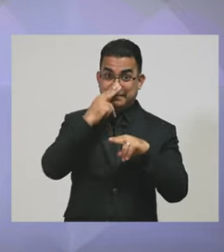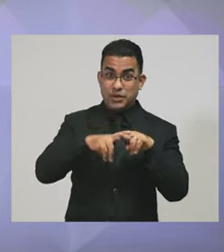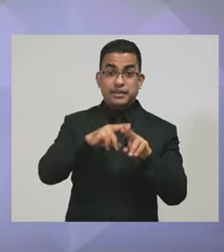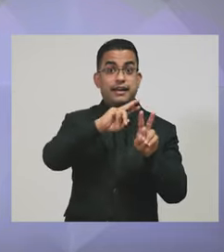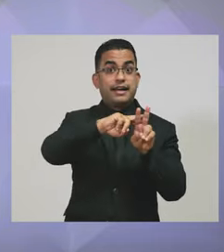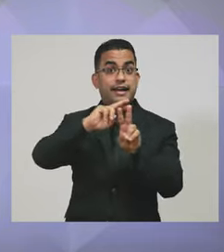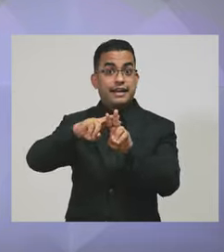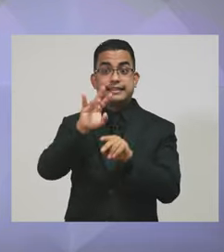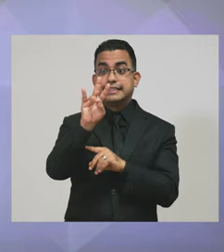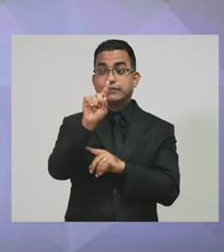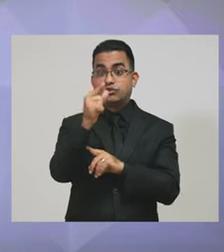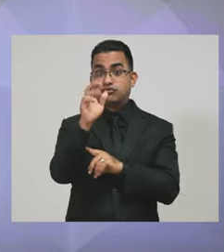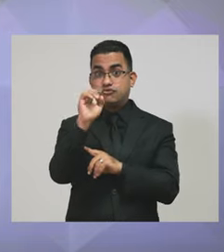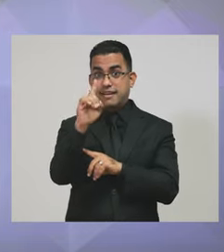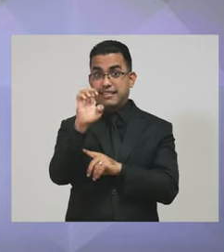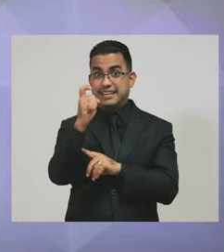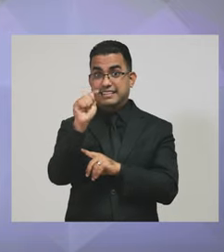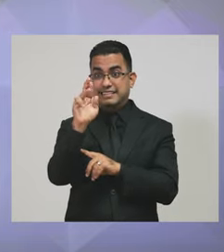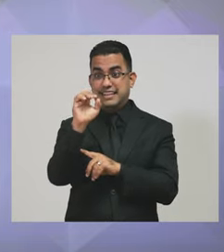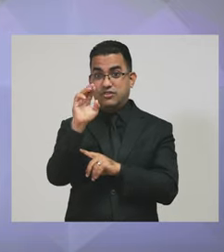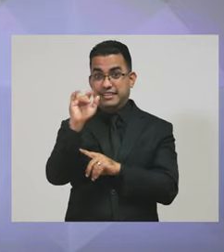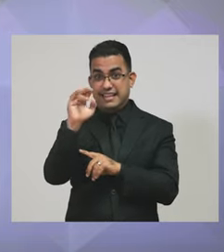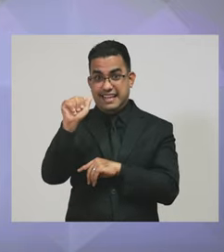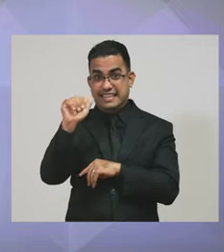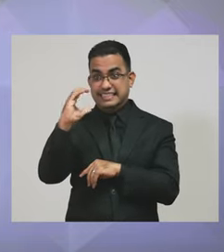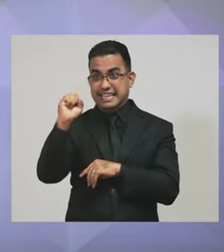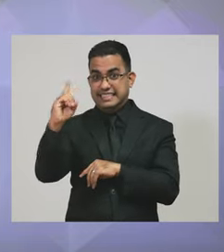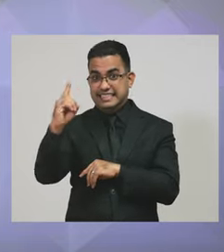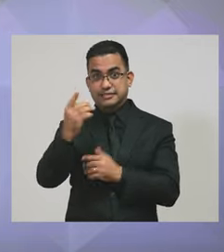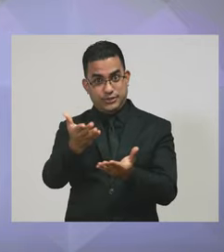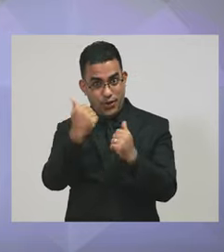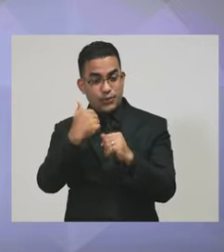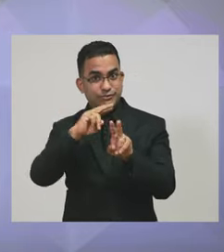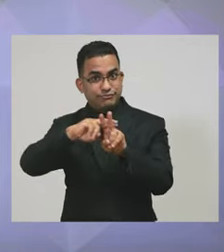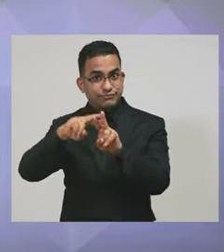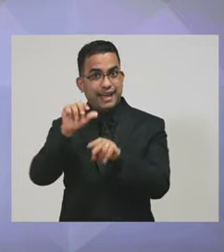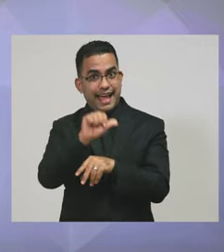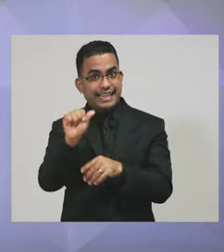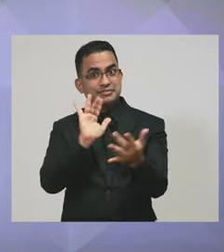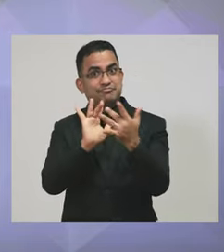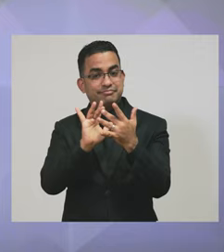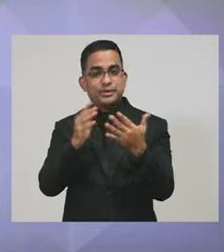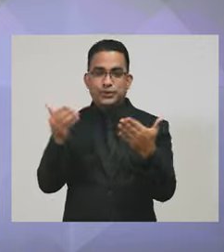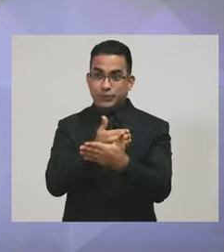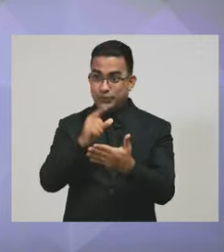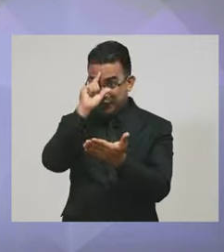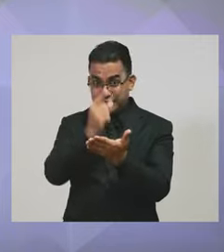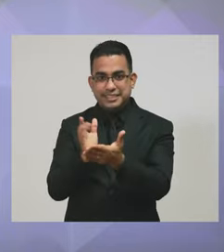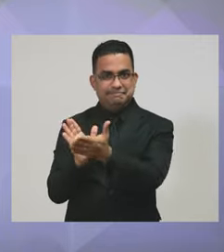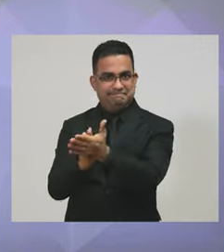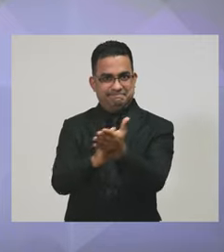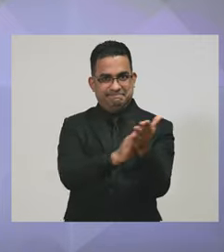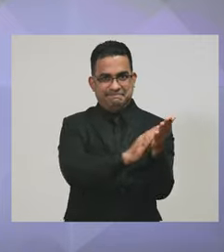memorables con el hashtag 71 gran extraordinaria csd y etiqueta nos felicitaciones